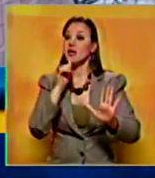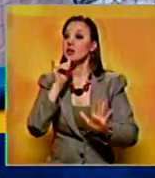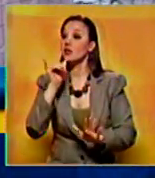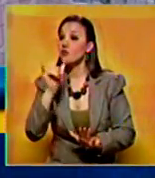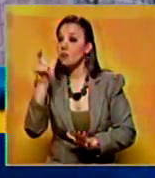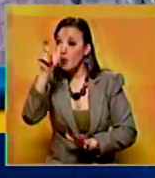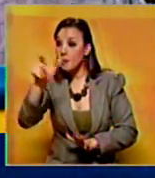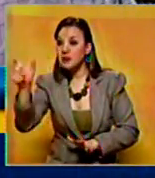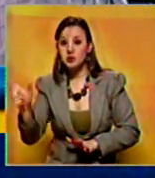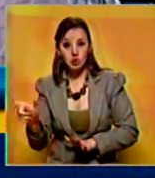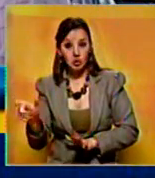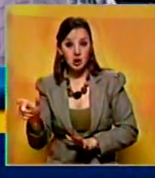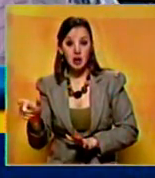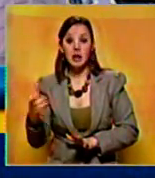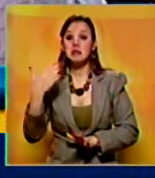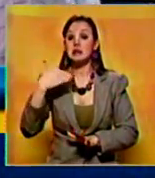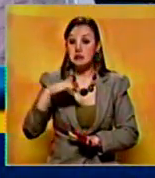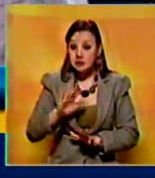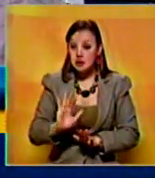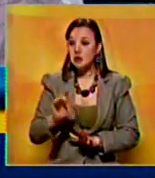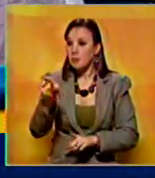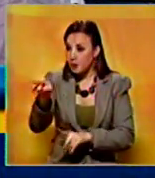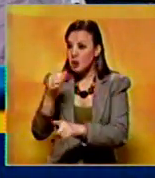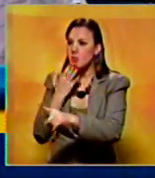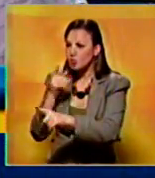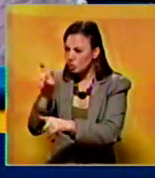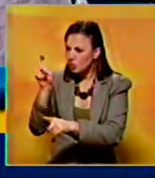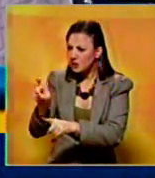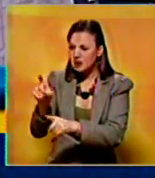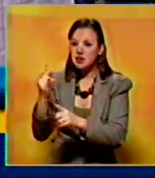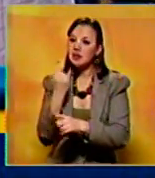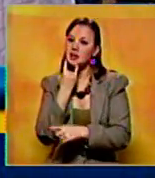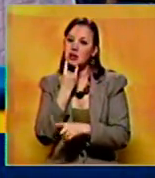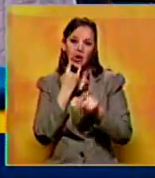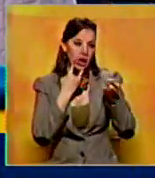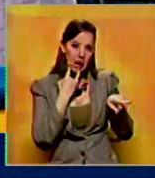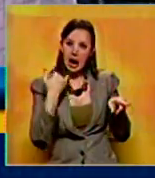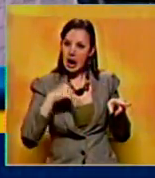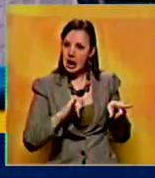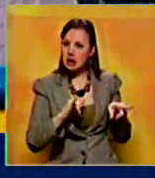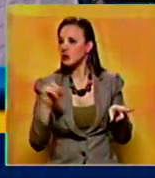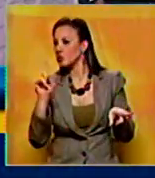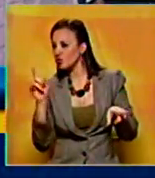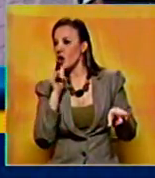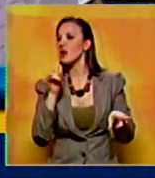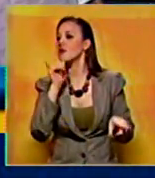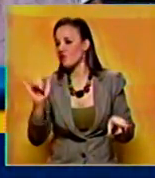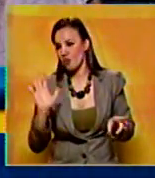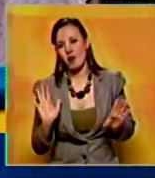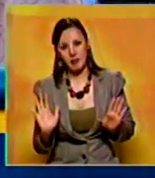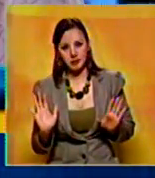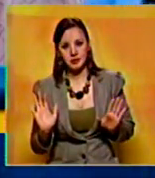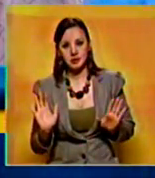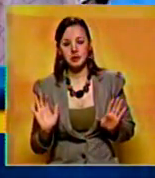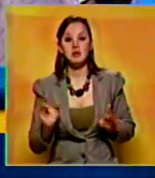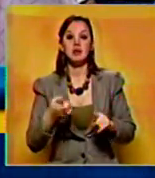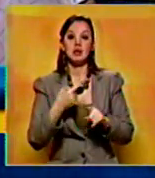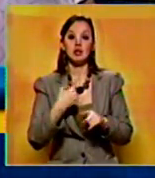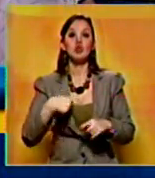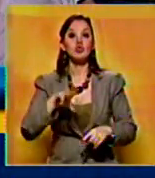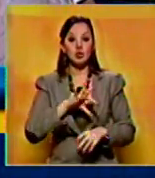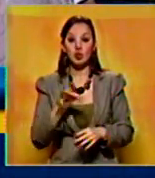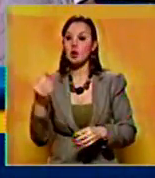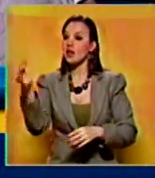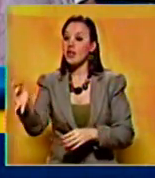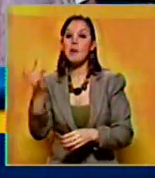al cliente si el producto que él necesita está en nuestra disponibilidad y le asignamos